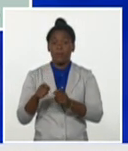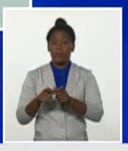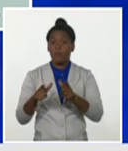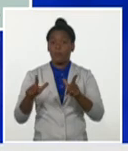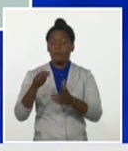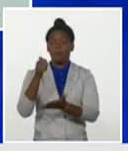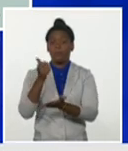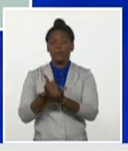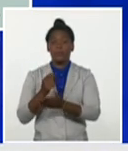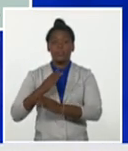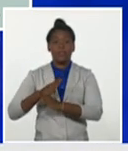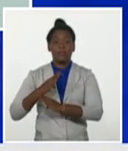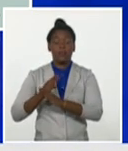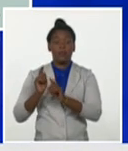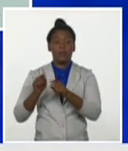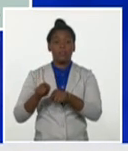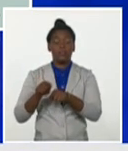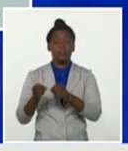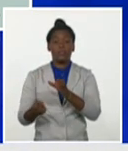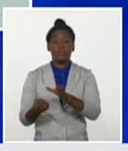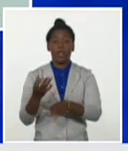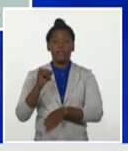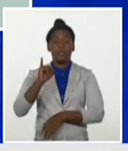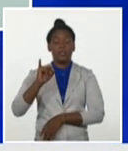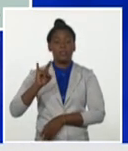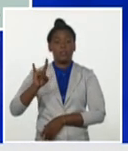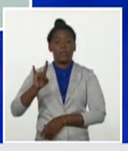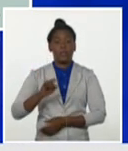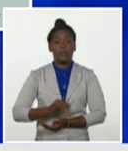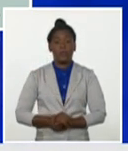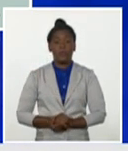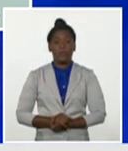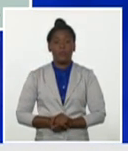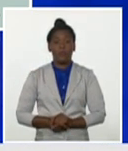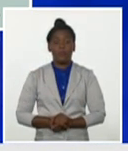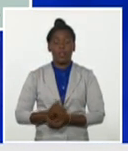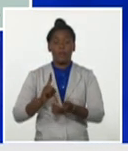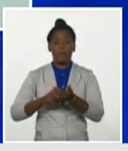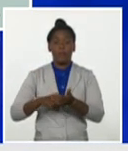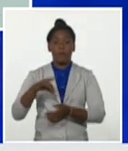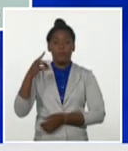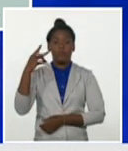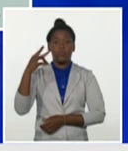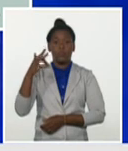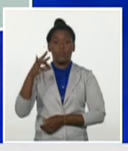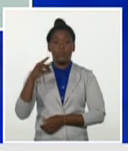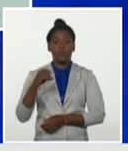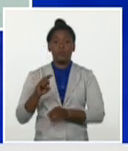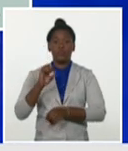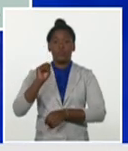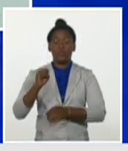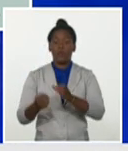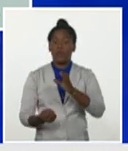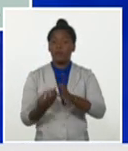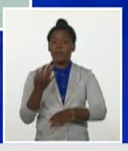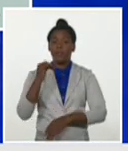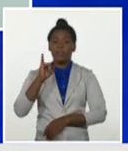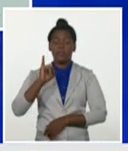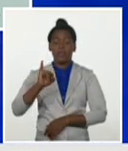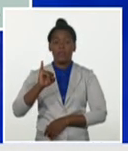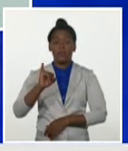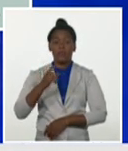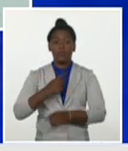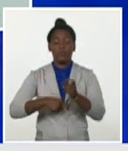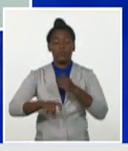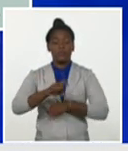casos, 69, Palma Soriano con 10, Songolamaya 6, Contramaestre y